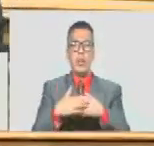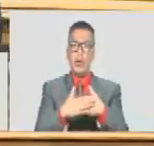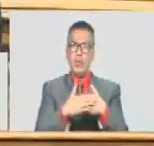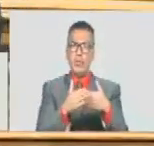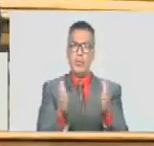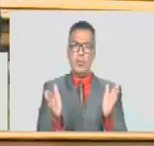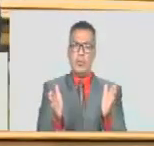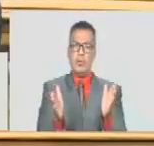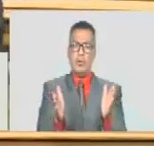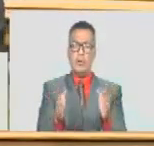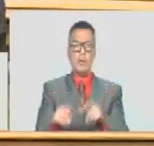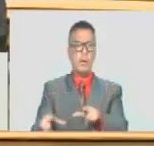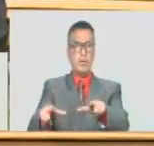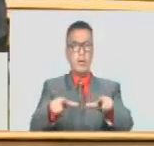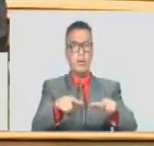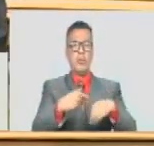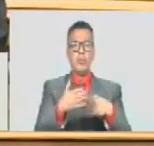para